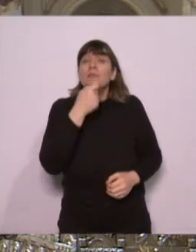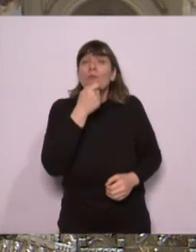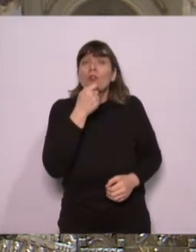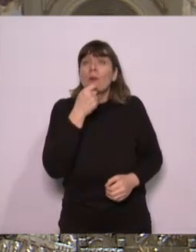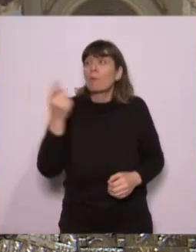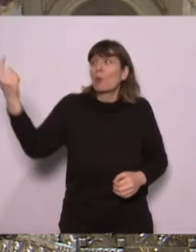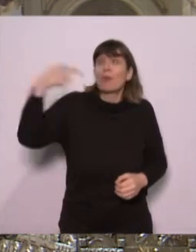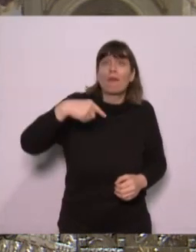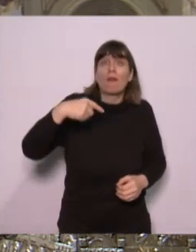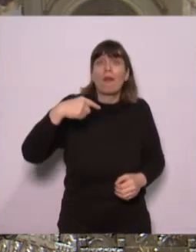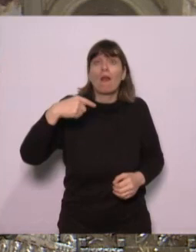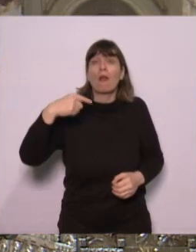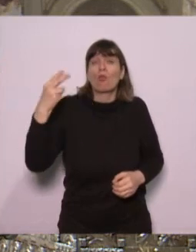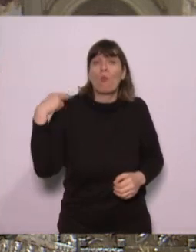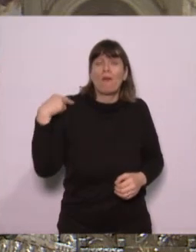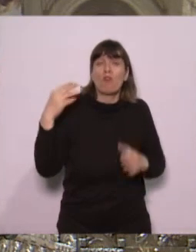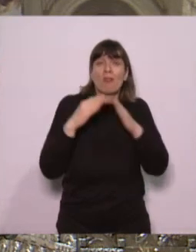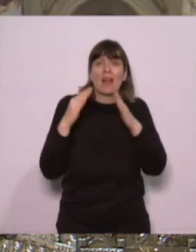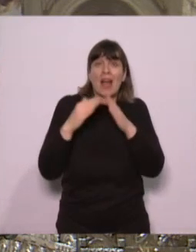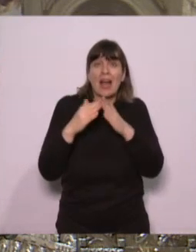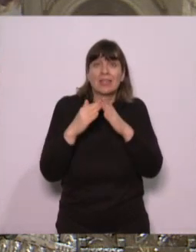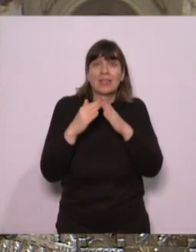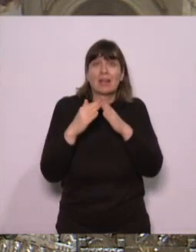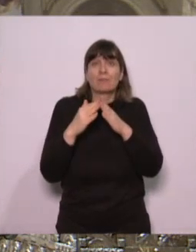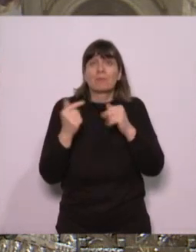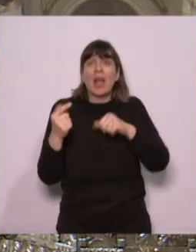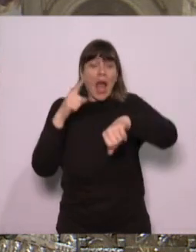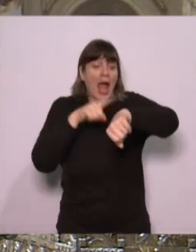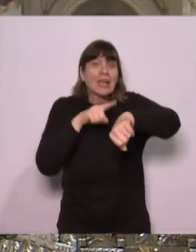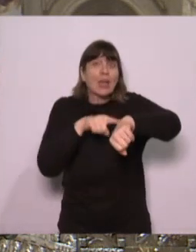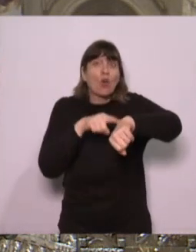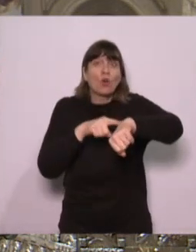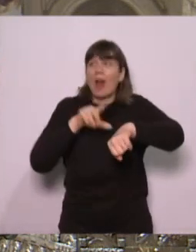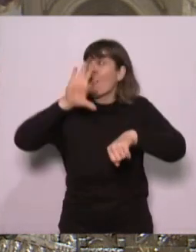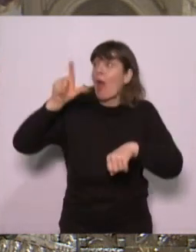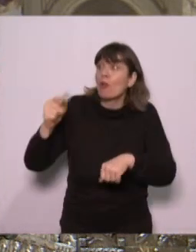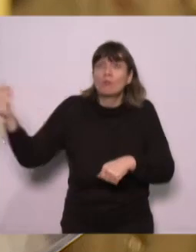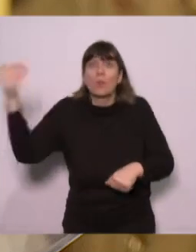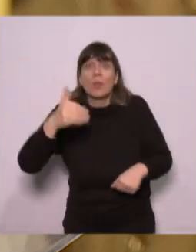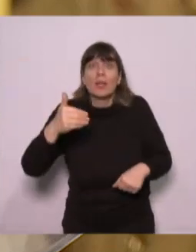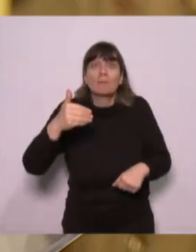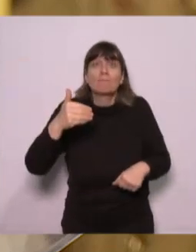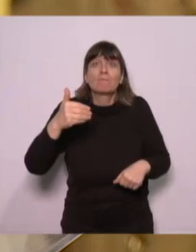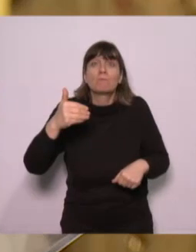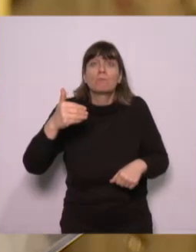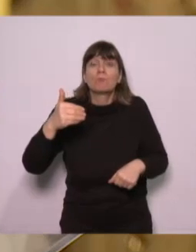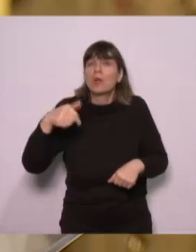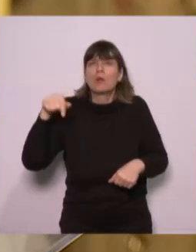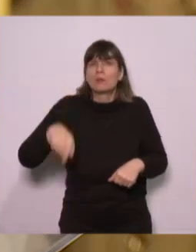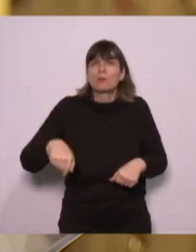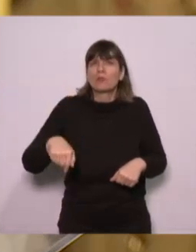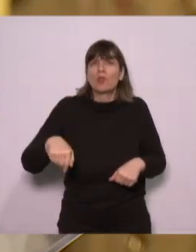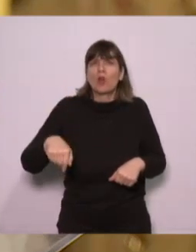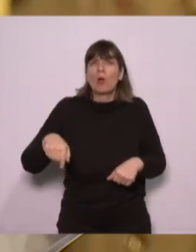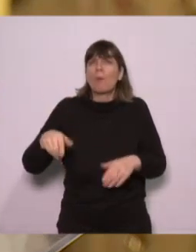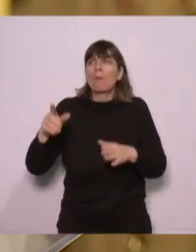Si el dueño de casa supiera a qué hora va a llegar el ladrón, no